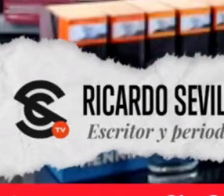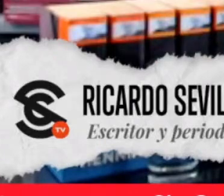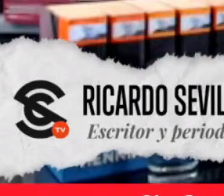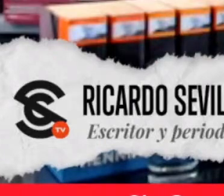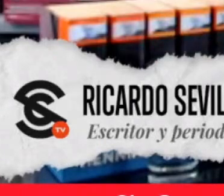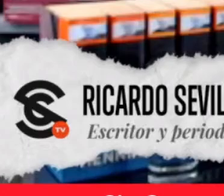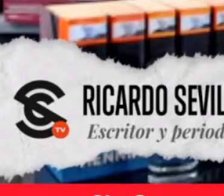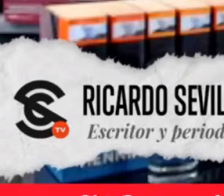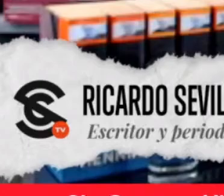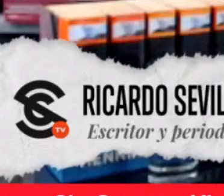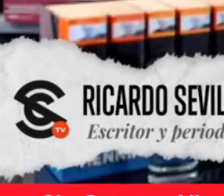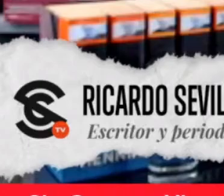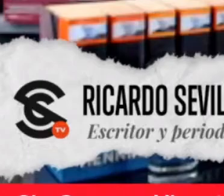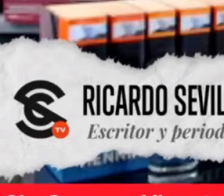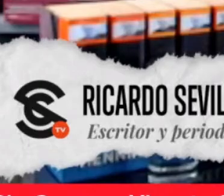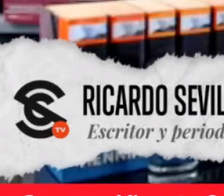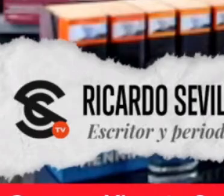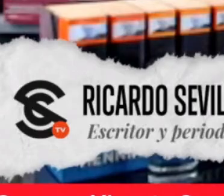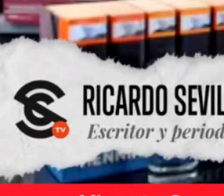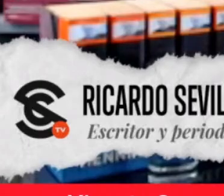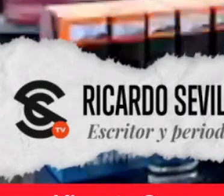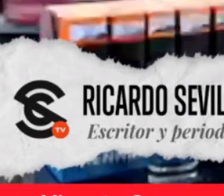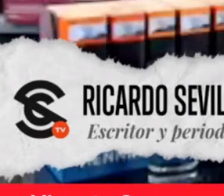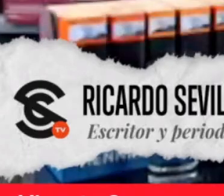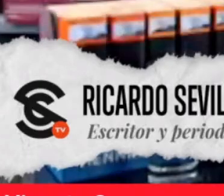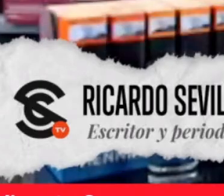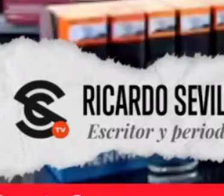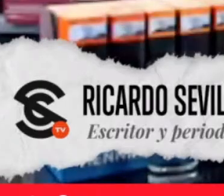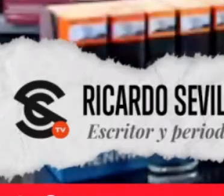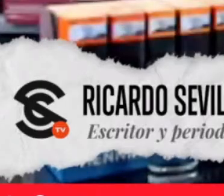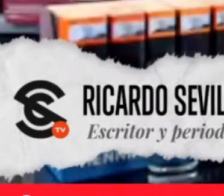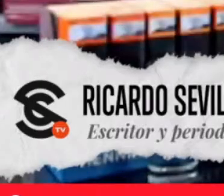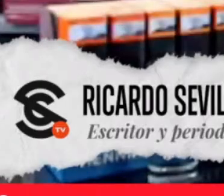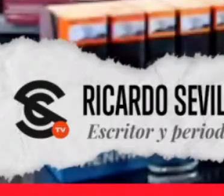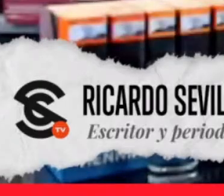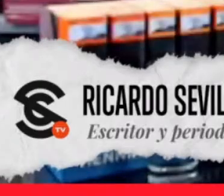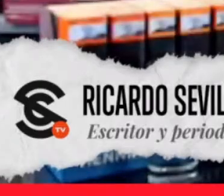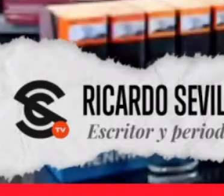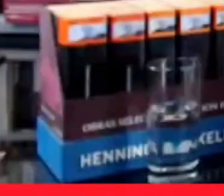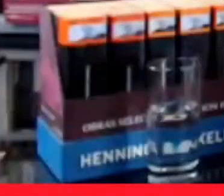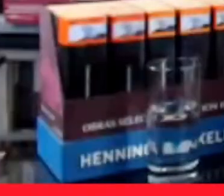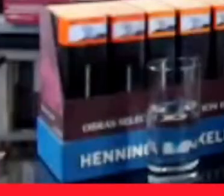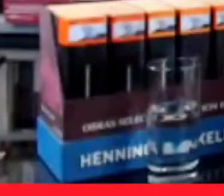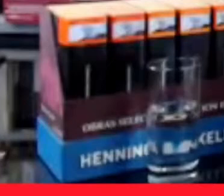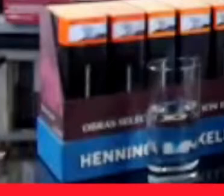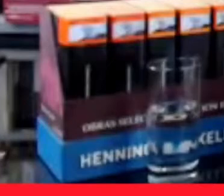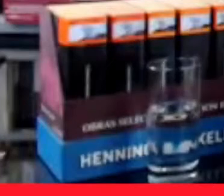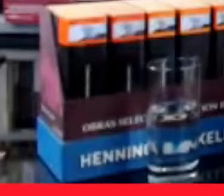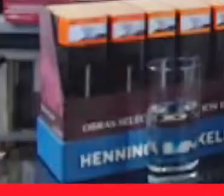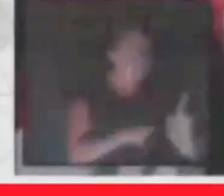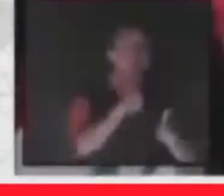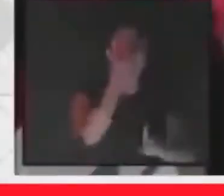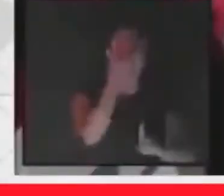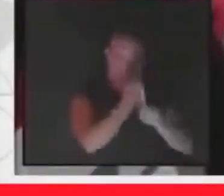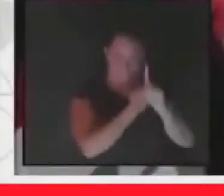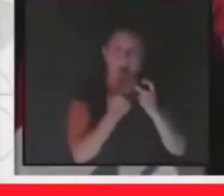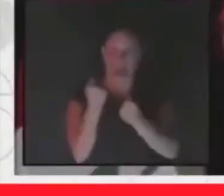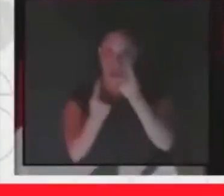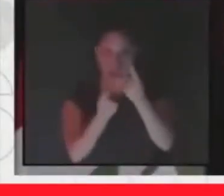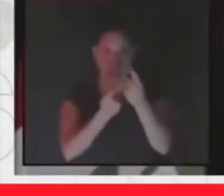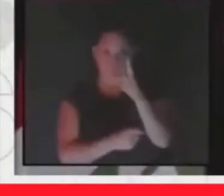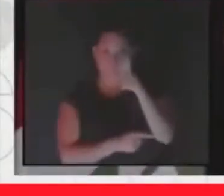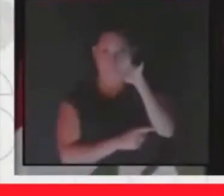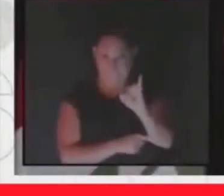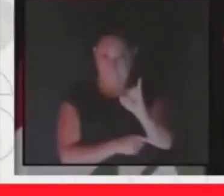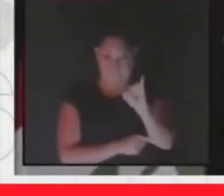auténtico zombie y bueno, Alito pretende eternizarse en el cuerpo putrefacto de ese zombie y lo hará Vicente, si